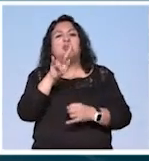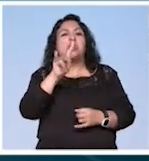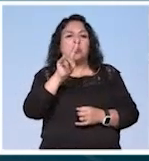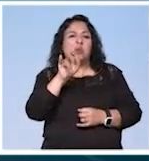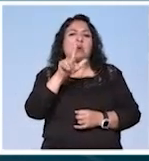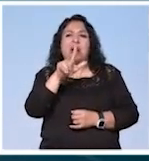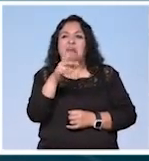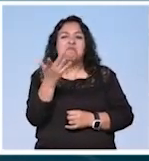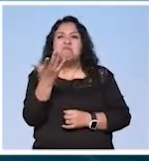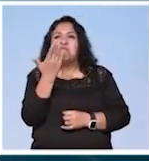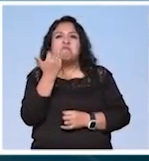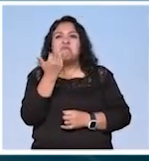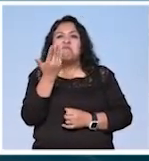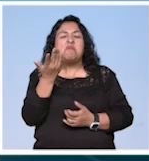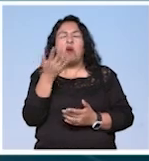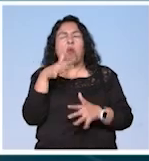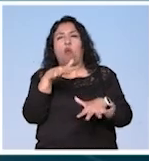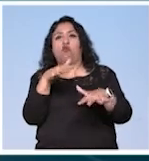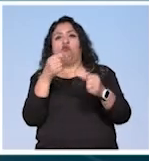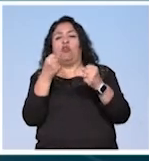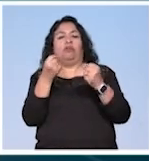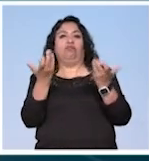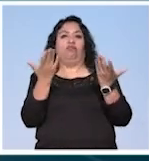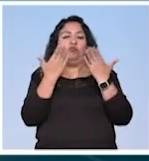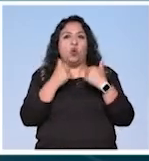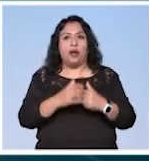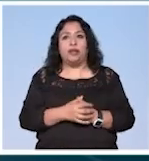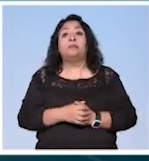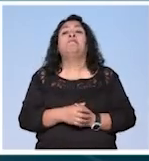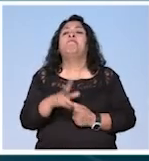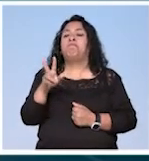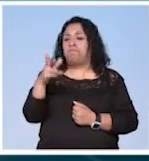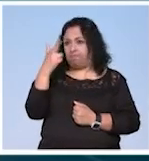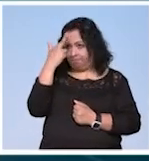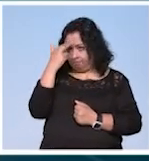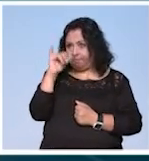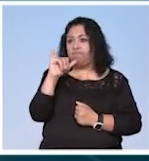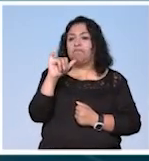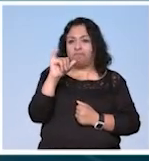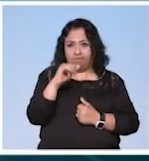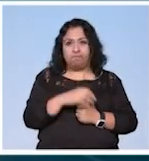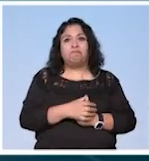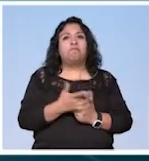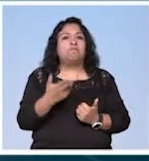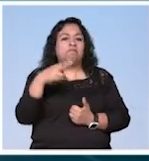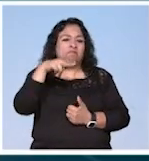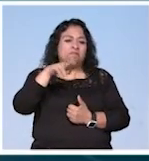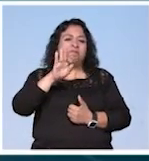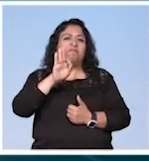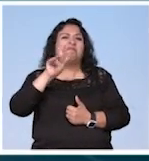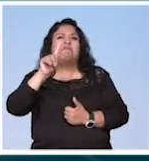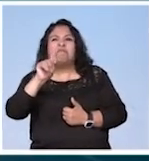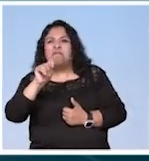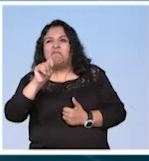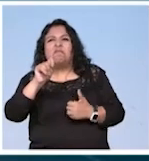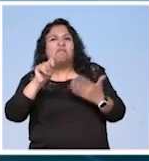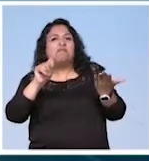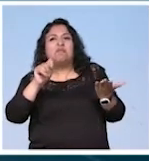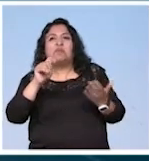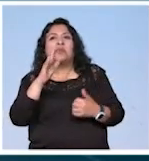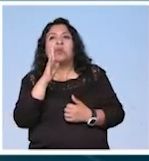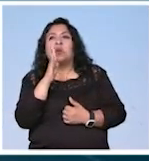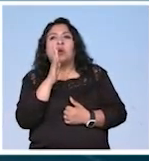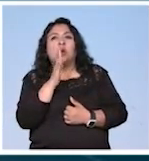que no tiene el mismo impacto exactamente y además pues un ft al en teoría no se